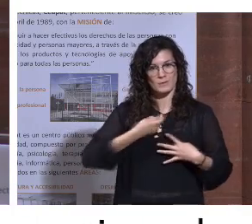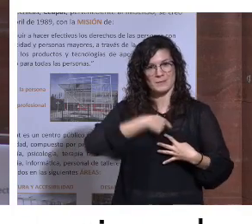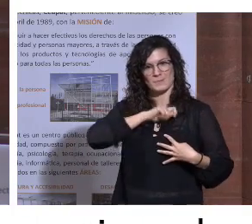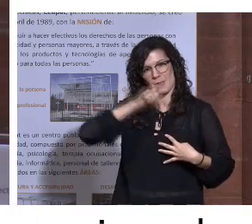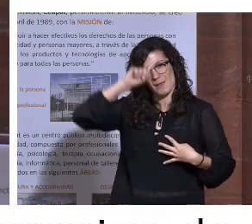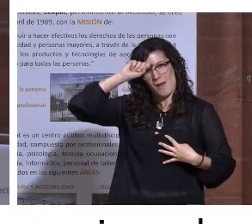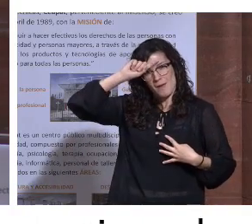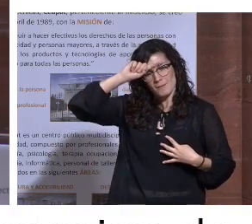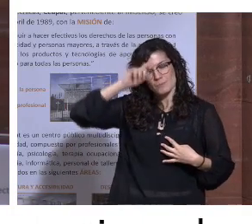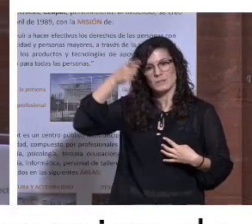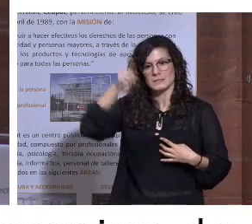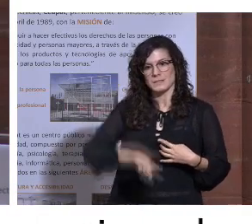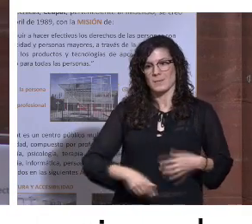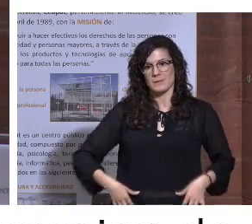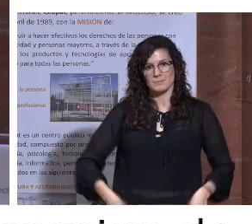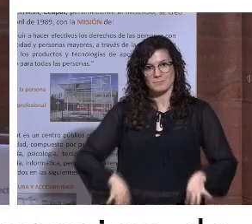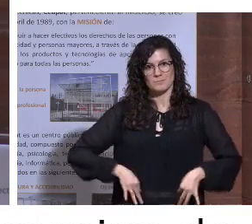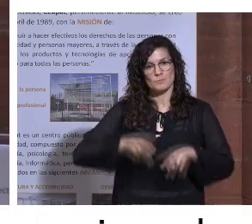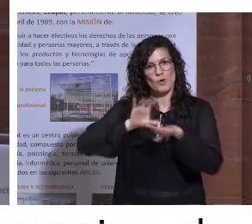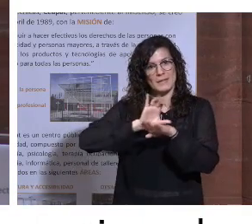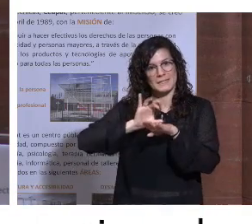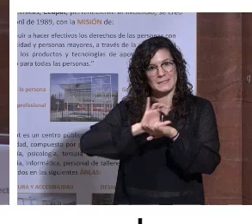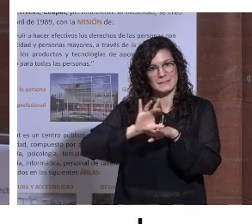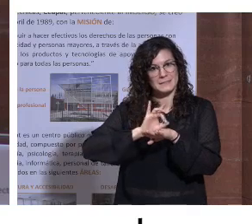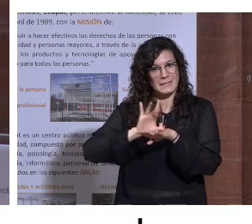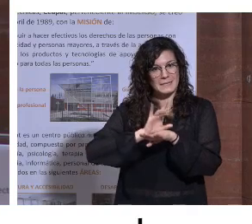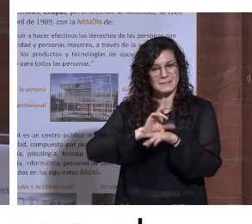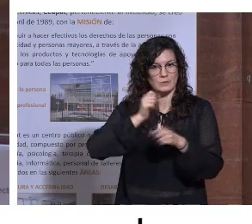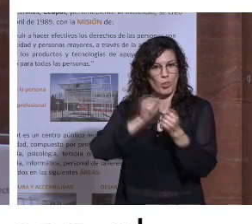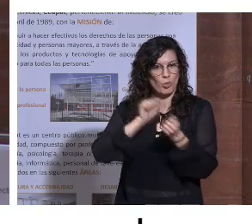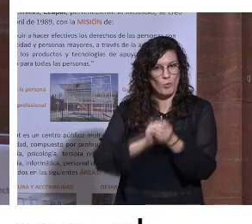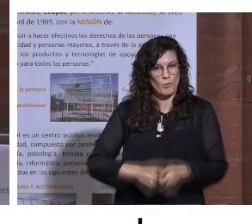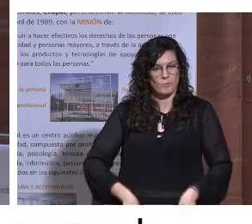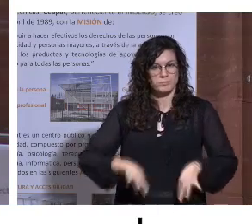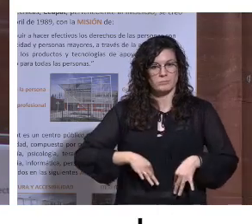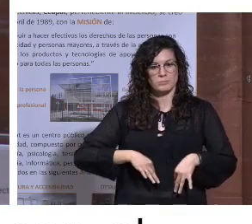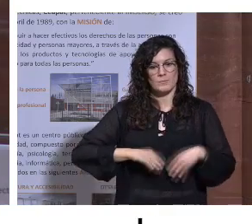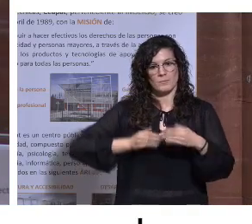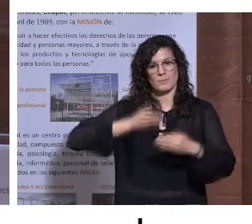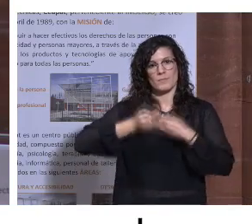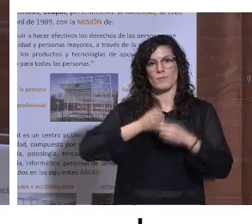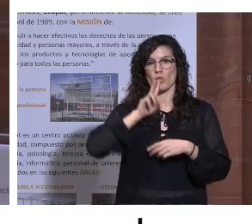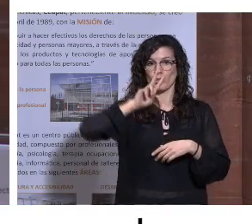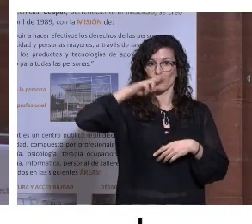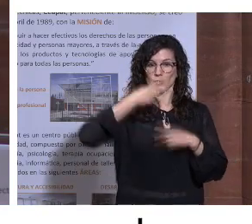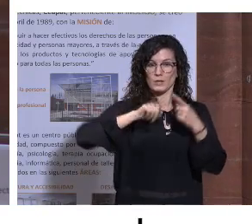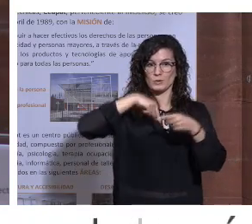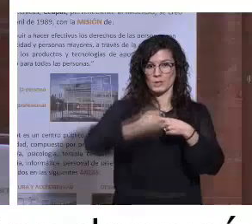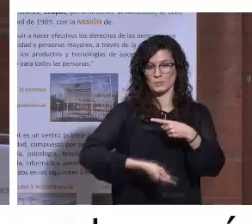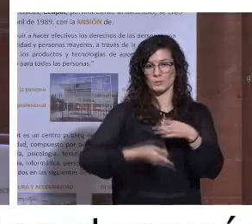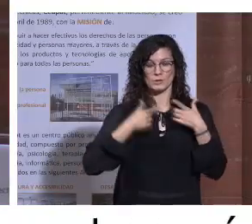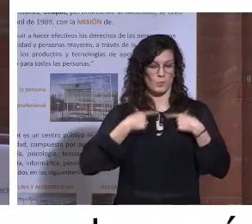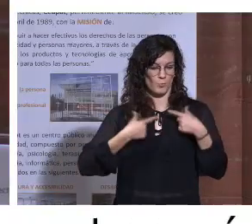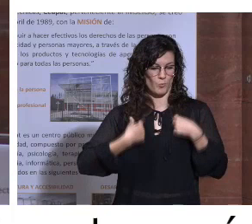gris ese que era duro y fuerte, y 2 años después iban con Lacoste y a mí me escribían cartas y